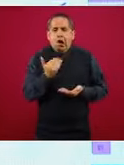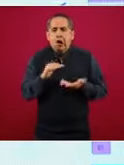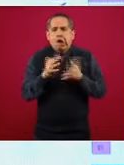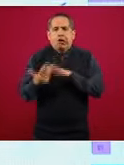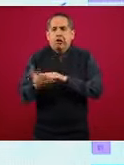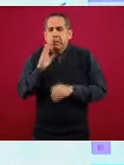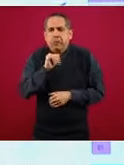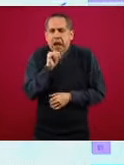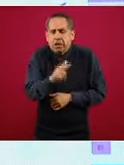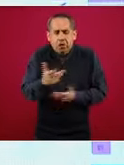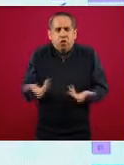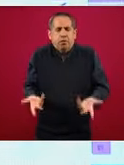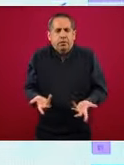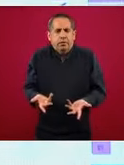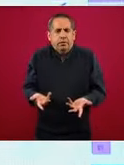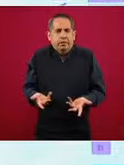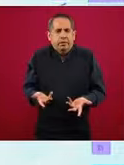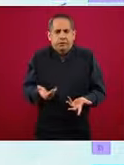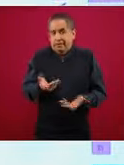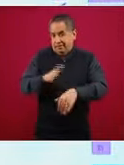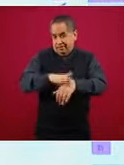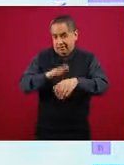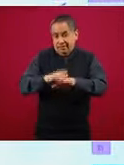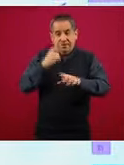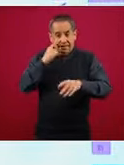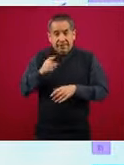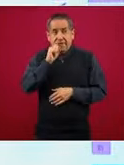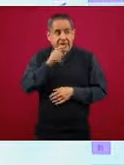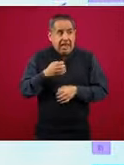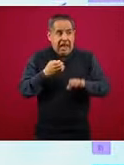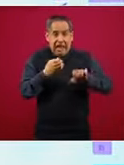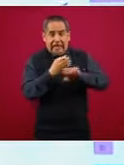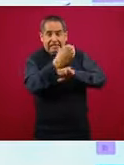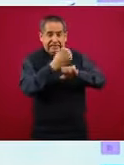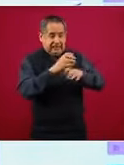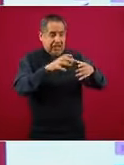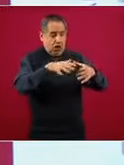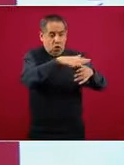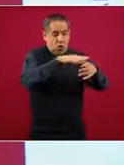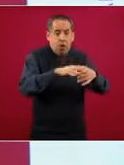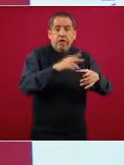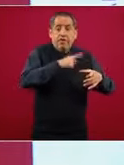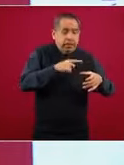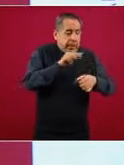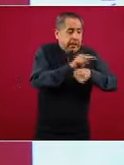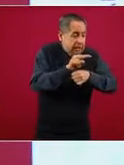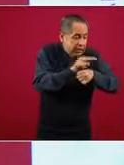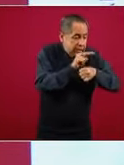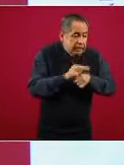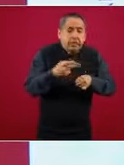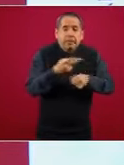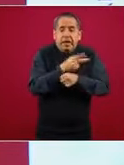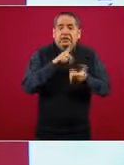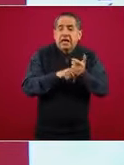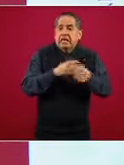nacional. Sin olvidar que además al nivel estatal se tiene que hacer un monitoreo continuo de la